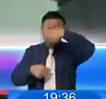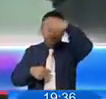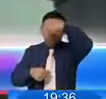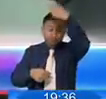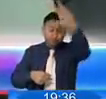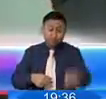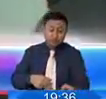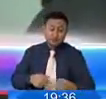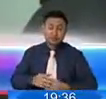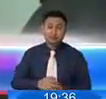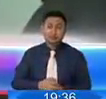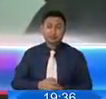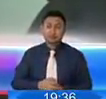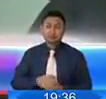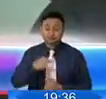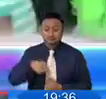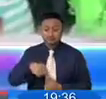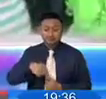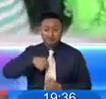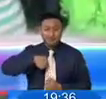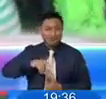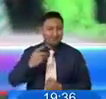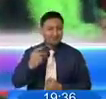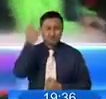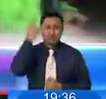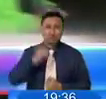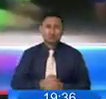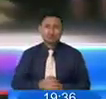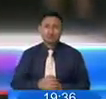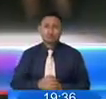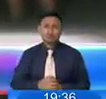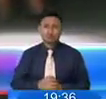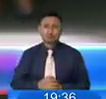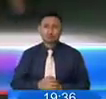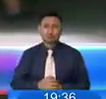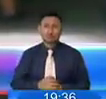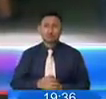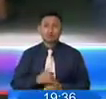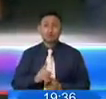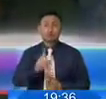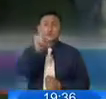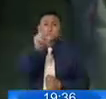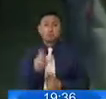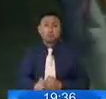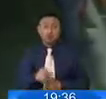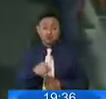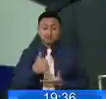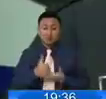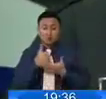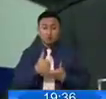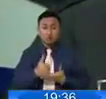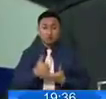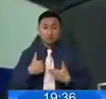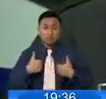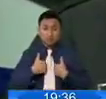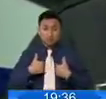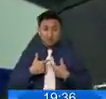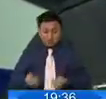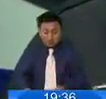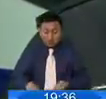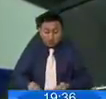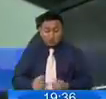calzada. Como es una vía rápida, ha venido a velocidad y ha impactado a uno de las personas que estaban intentando mover al